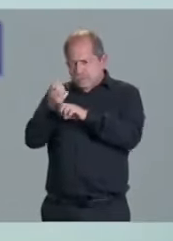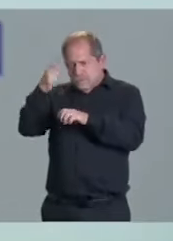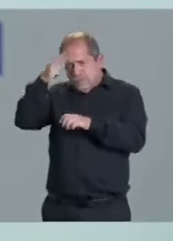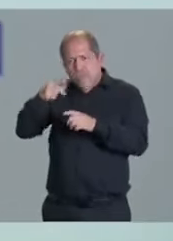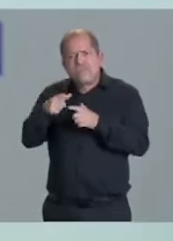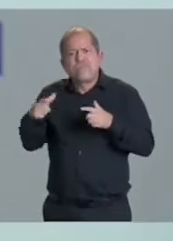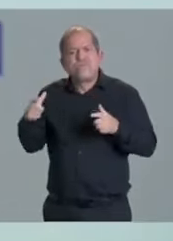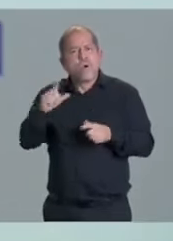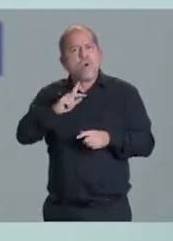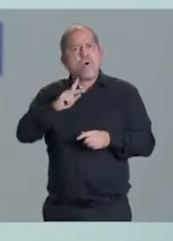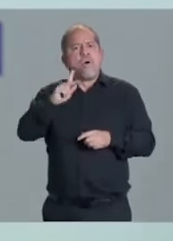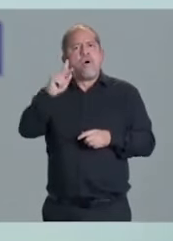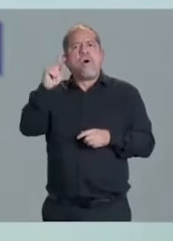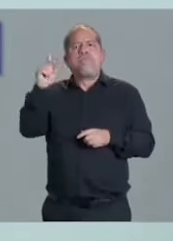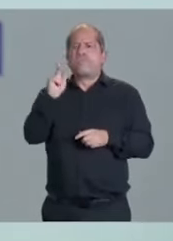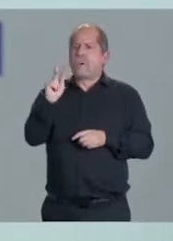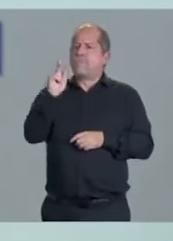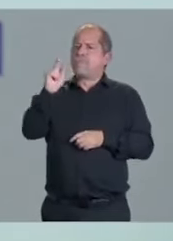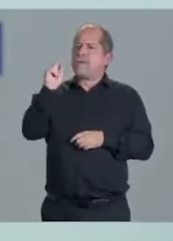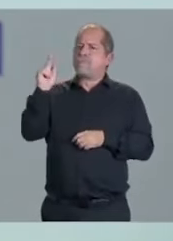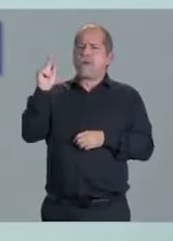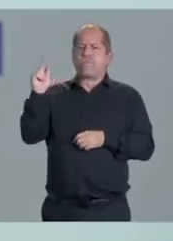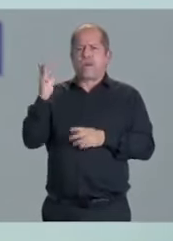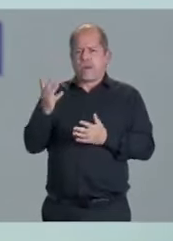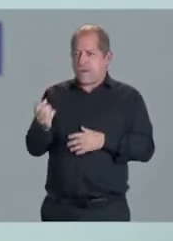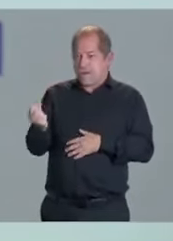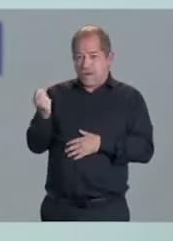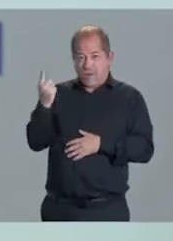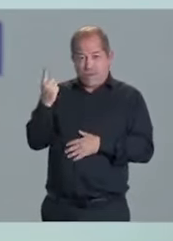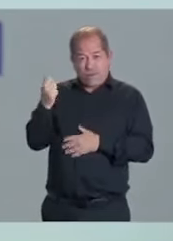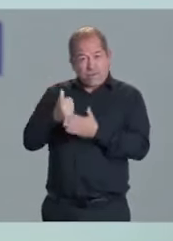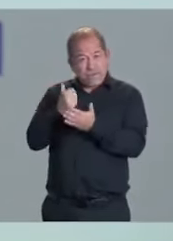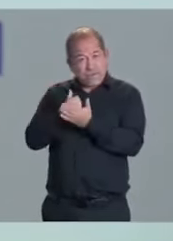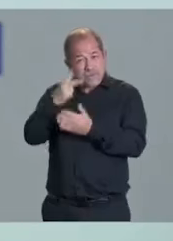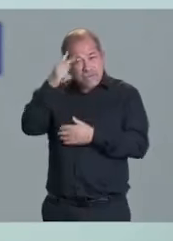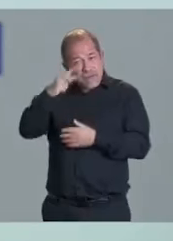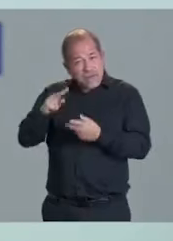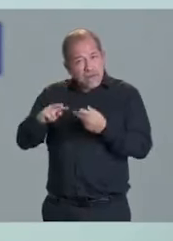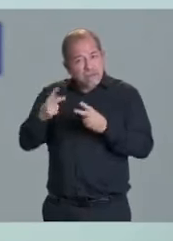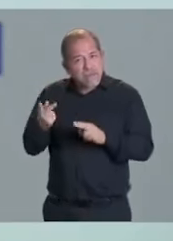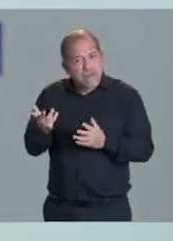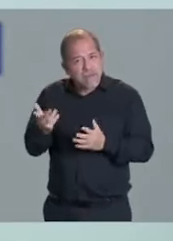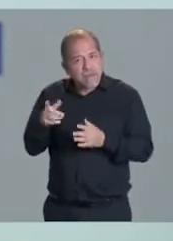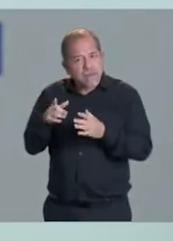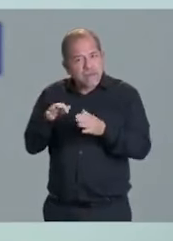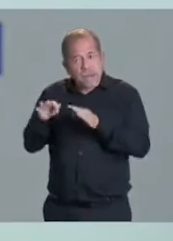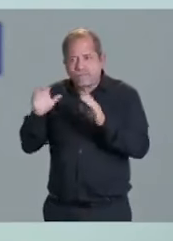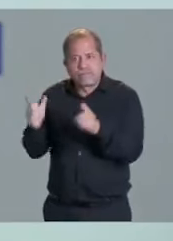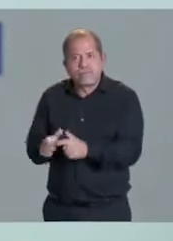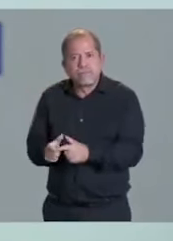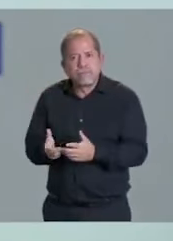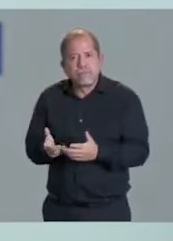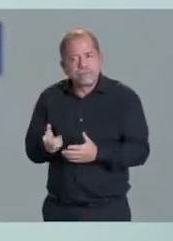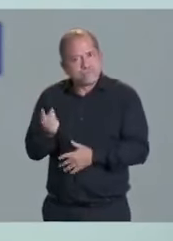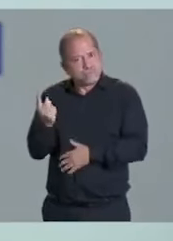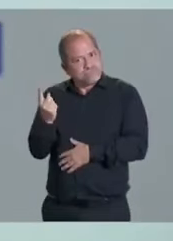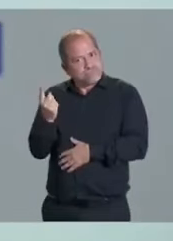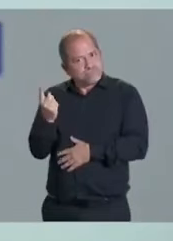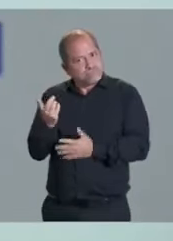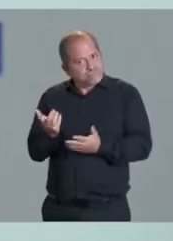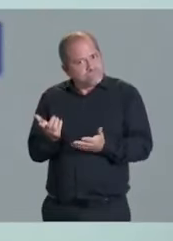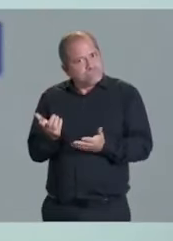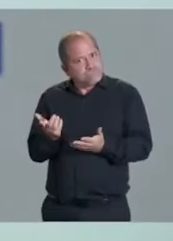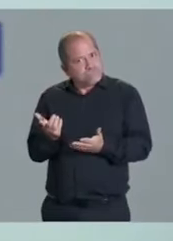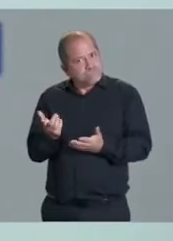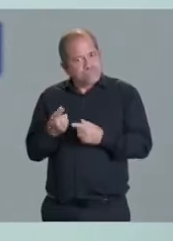de México, pues la verdad de las cosas es que decreció. Y en ese sentido voy a trabajar para que haya certeza jurídica,